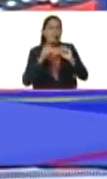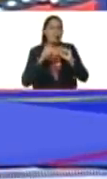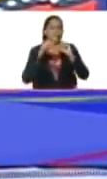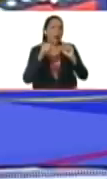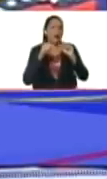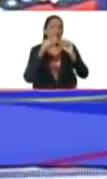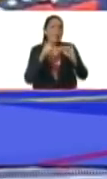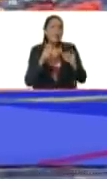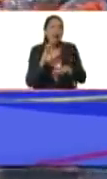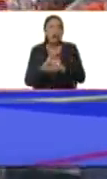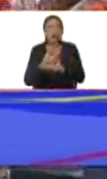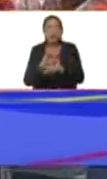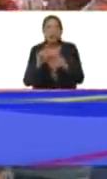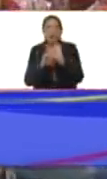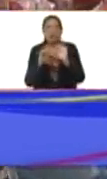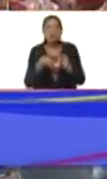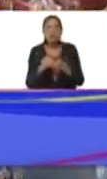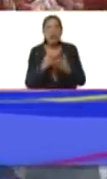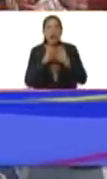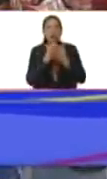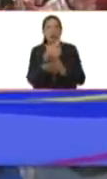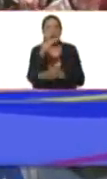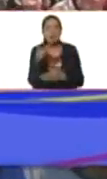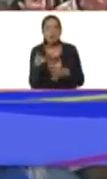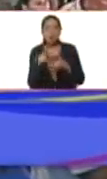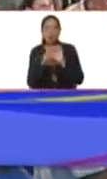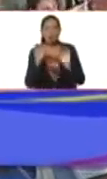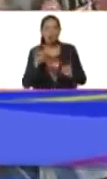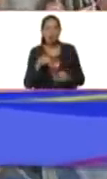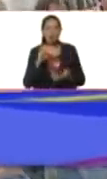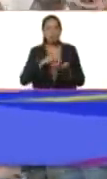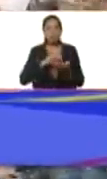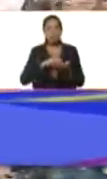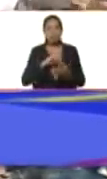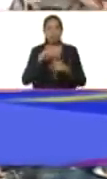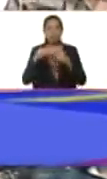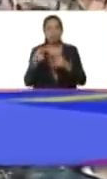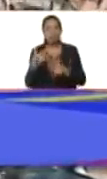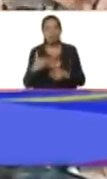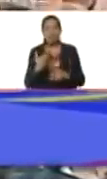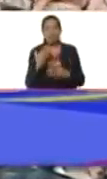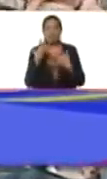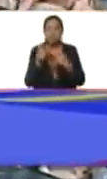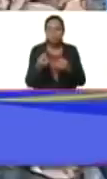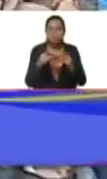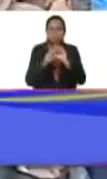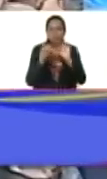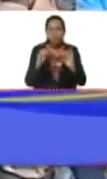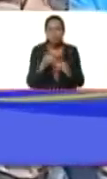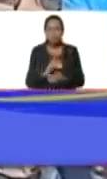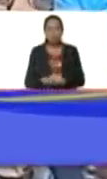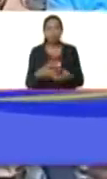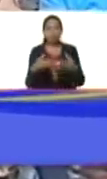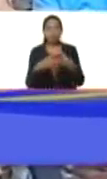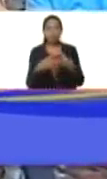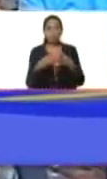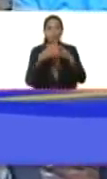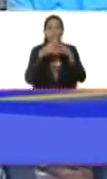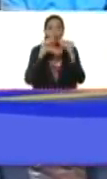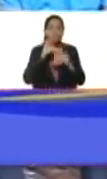y proteja, ayude a la clase media mirandina y después podamos extenderla a la clase media de todo el